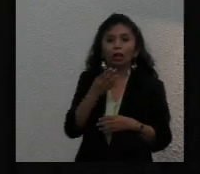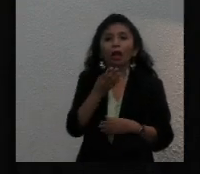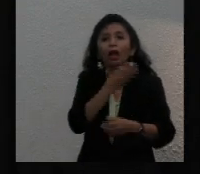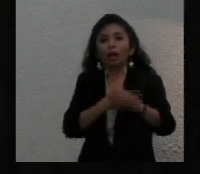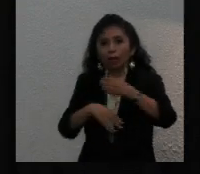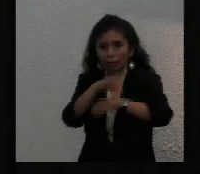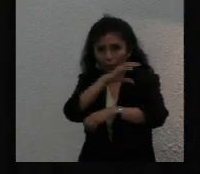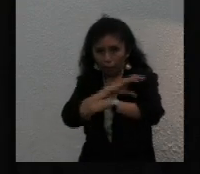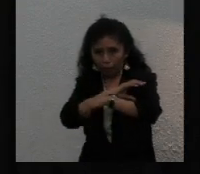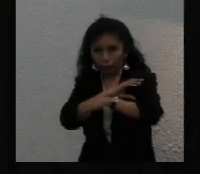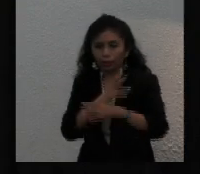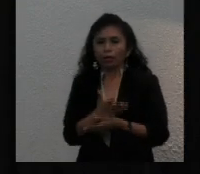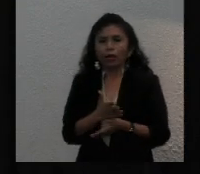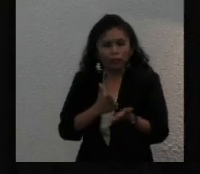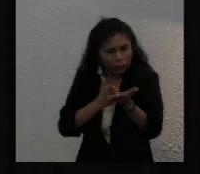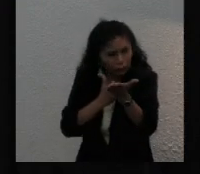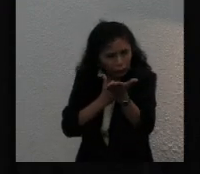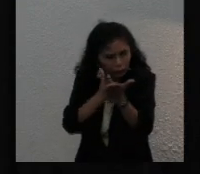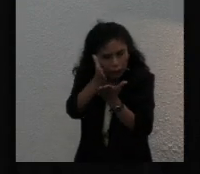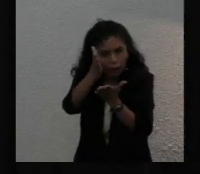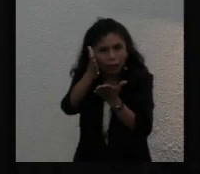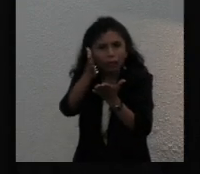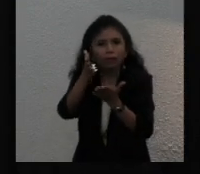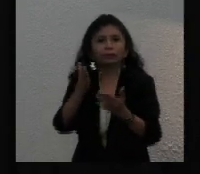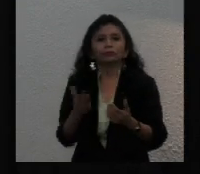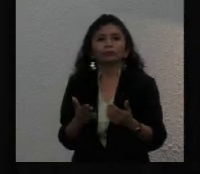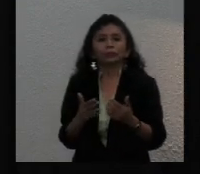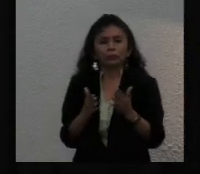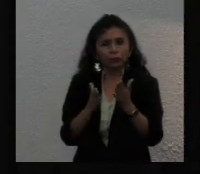Sheinbaum, sigamos transitando por el camino